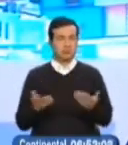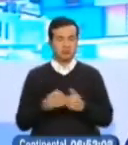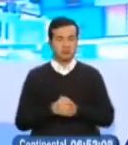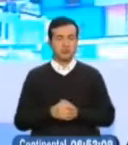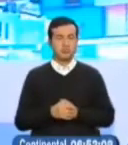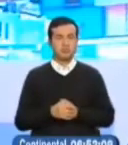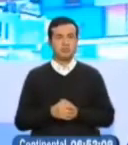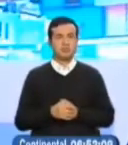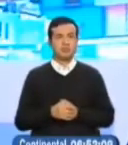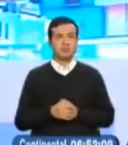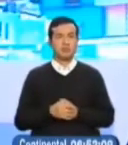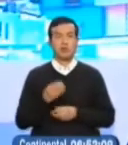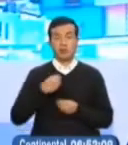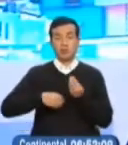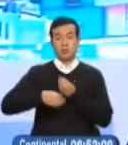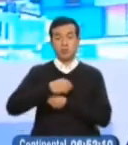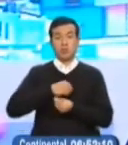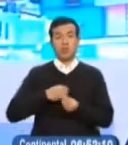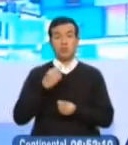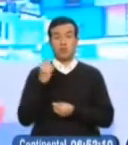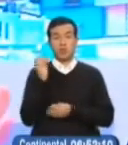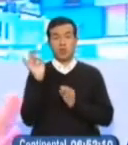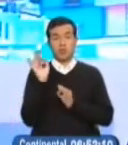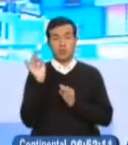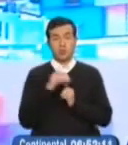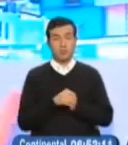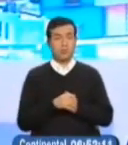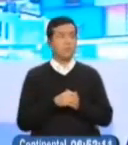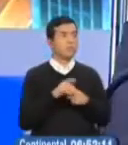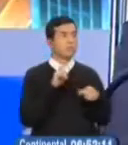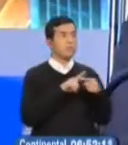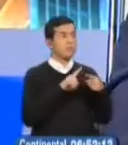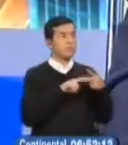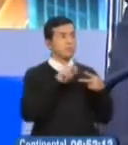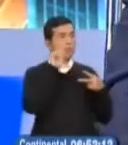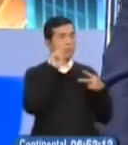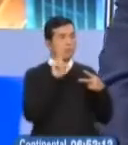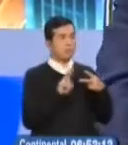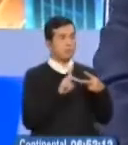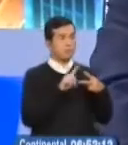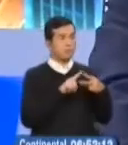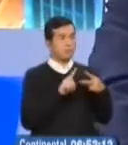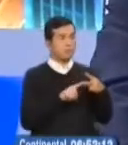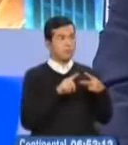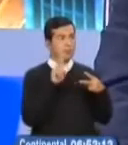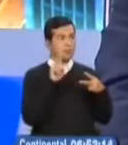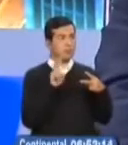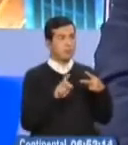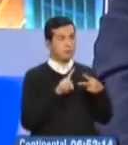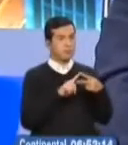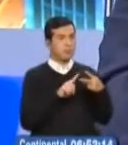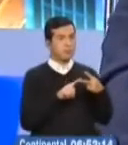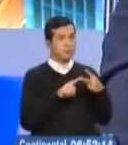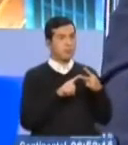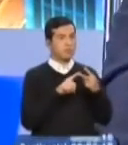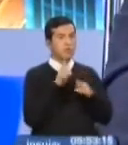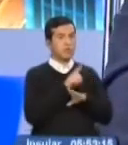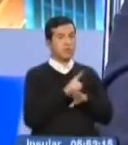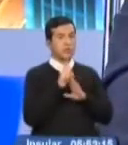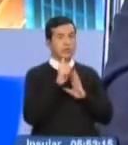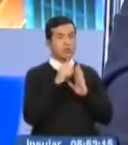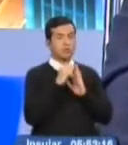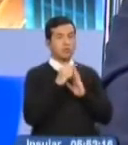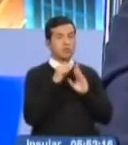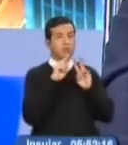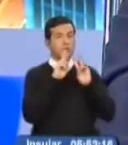incluso para que la devolución sea de carácter automático. Dos temas rapidito, señor director general del SRI, Leonardo Orlando, tiene que